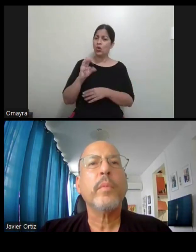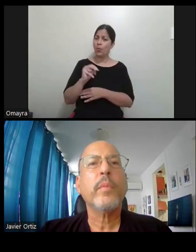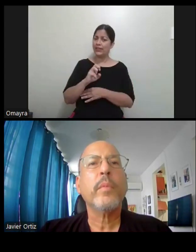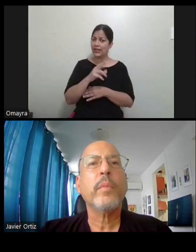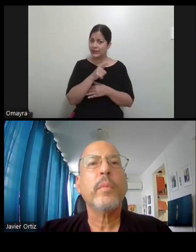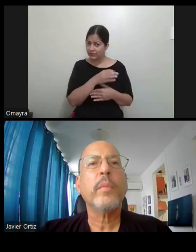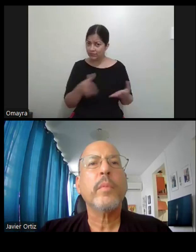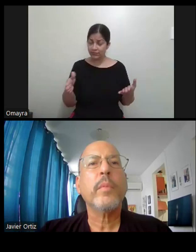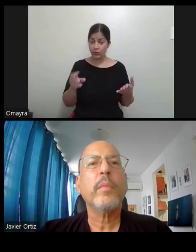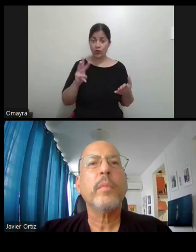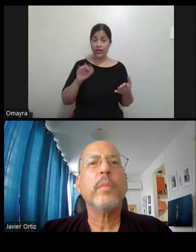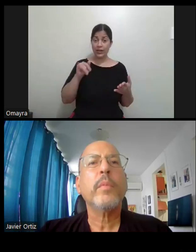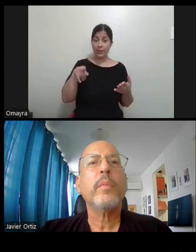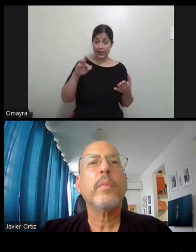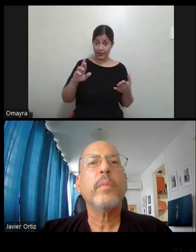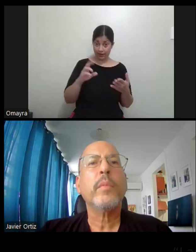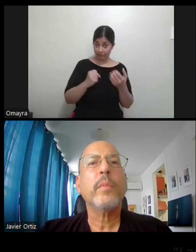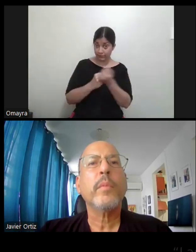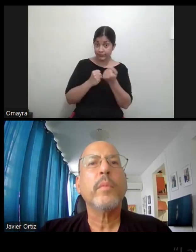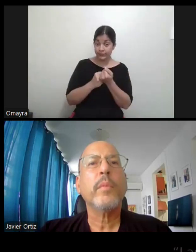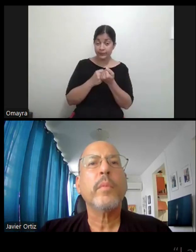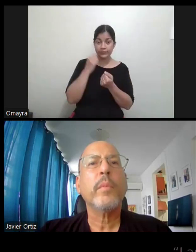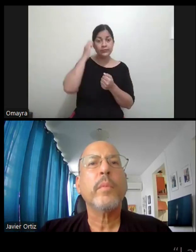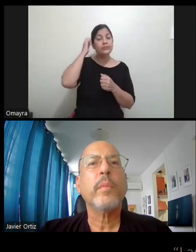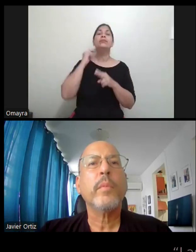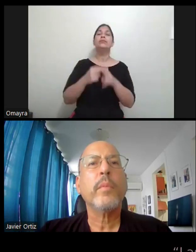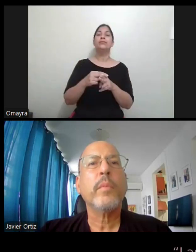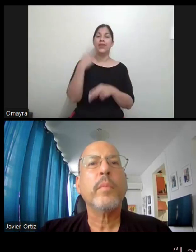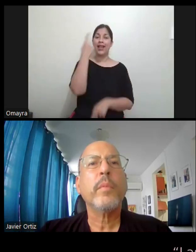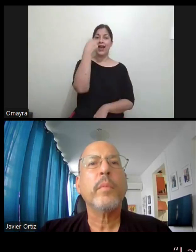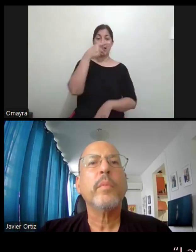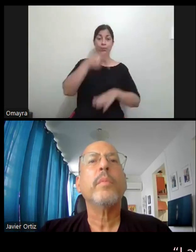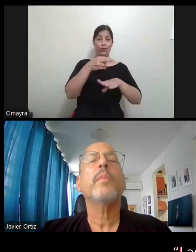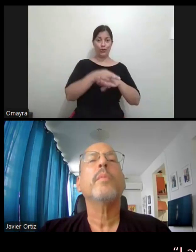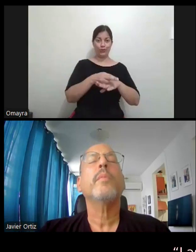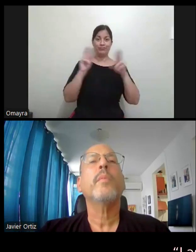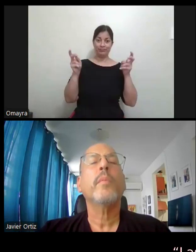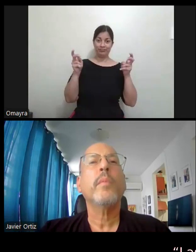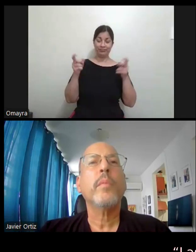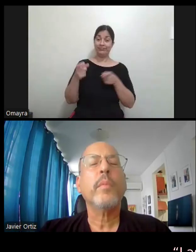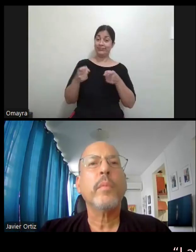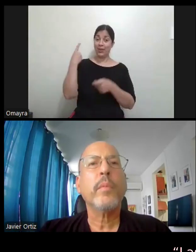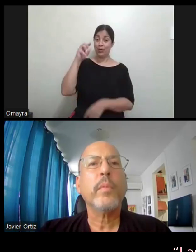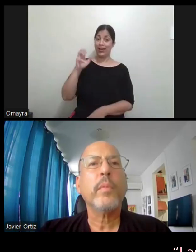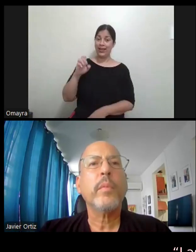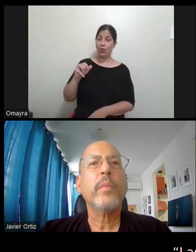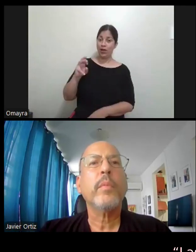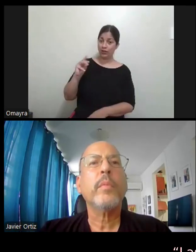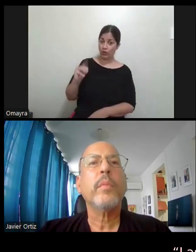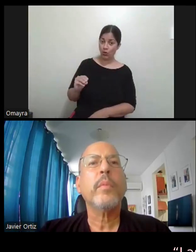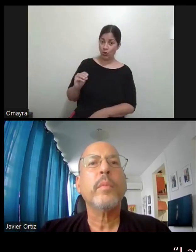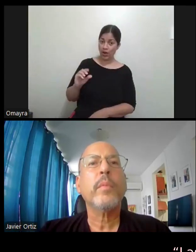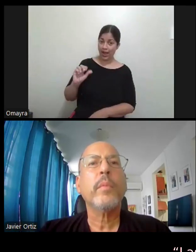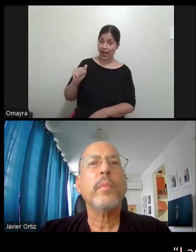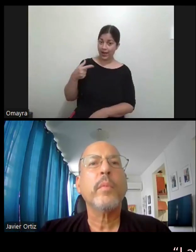auspició WIPR, que se llama Las Caras de Puerto Rico, dirigida por Eduardo Aguiar. Yo era una asistente de